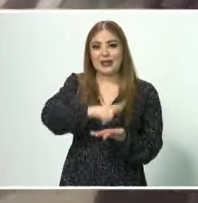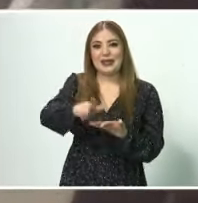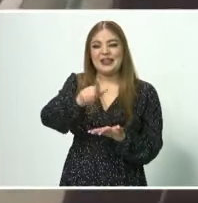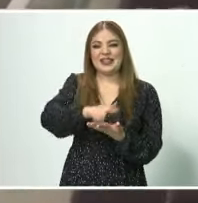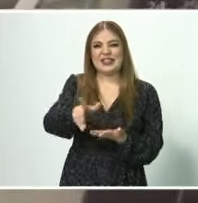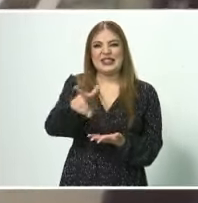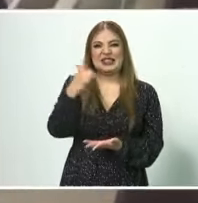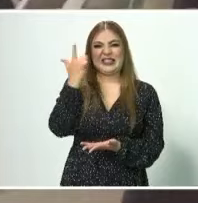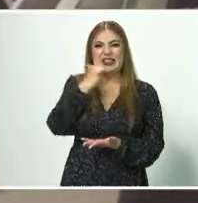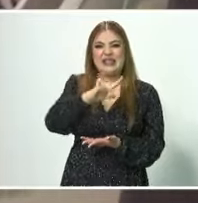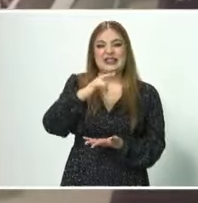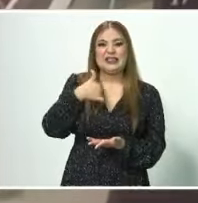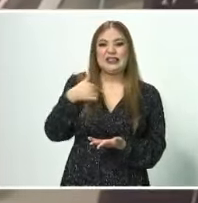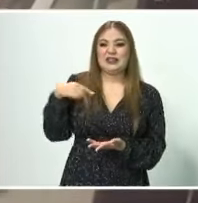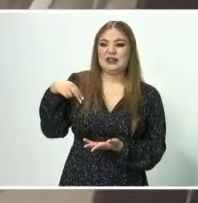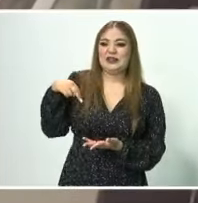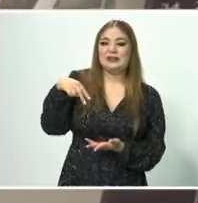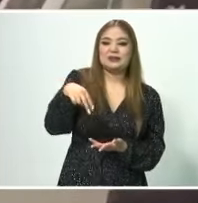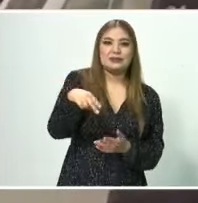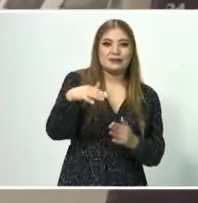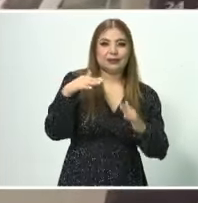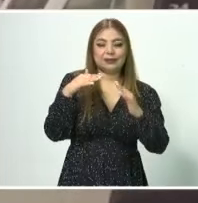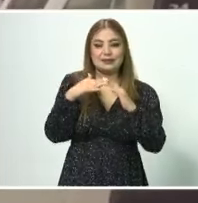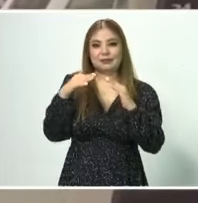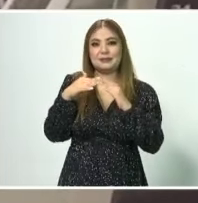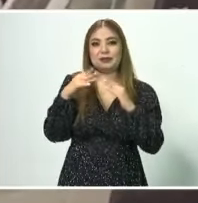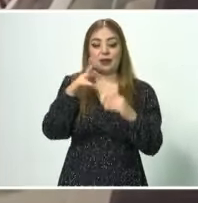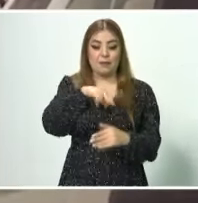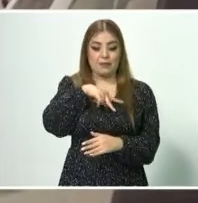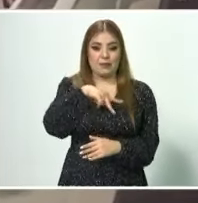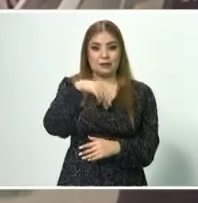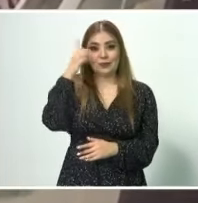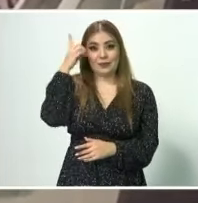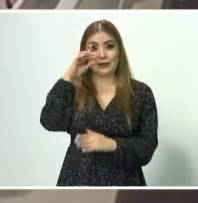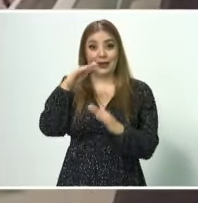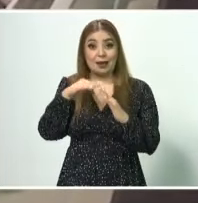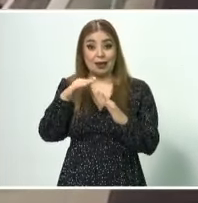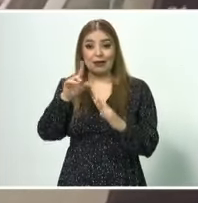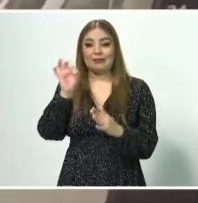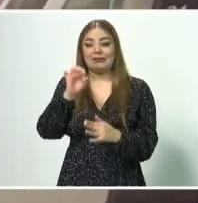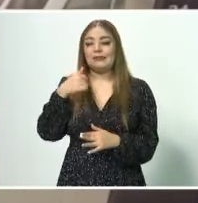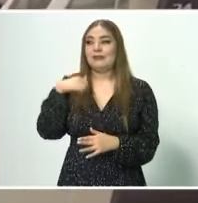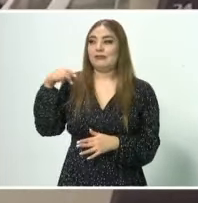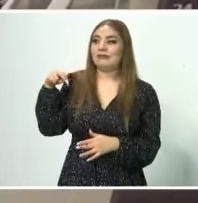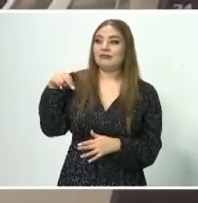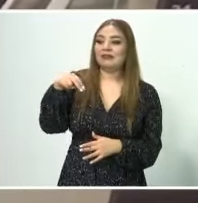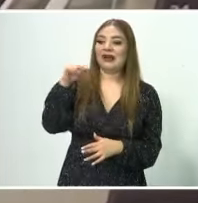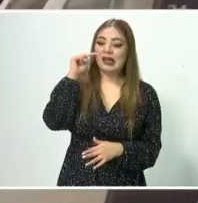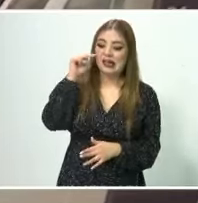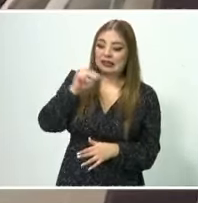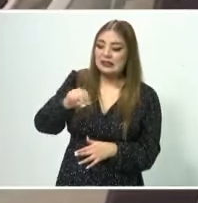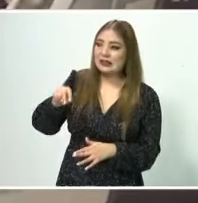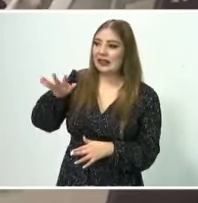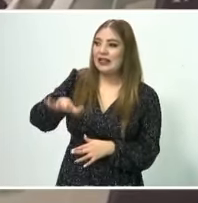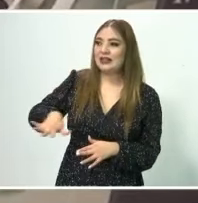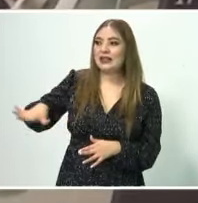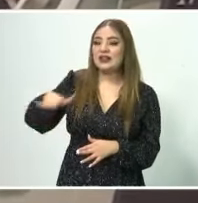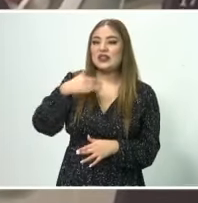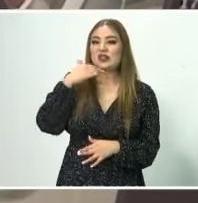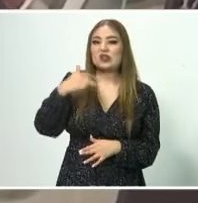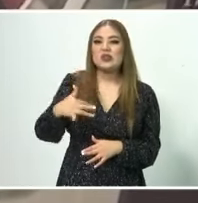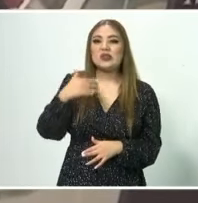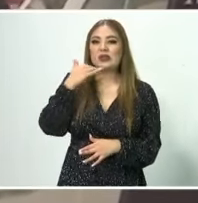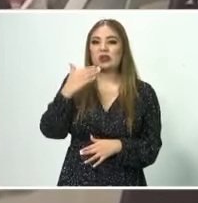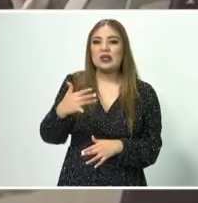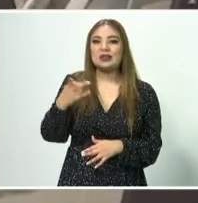es agradable salir como propietario de la casa y ver ese tipo de situación pues si hay que